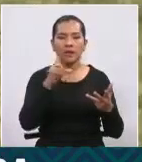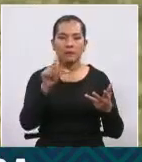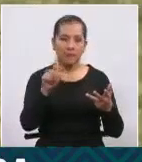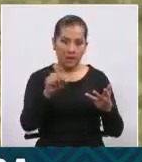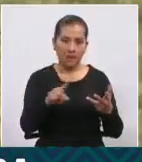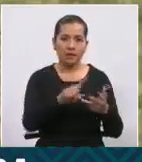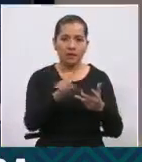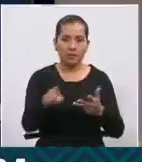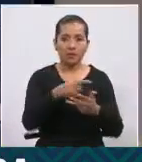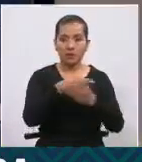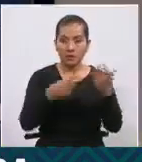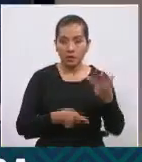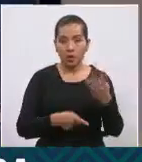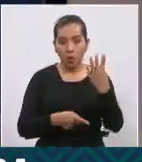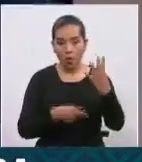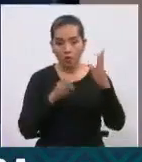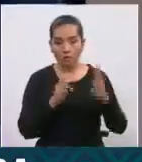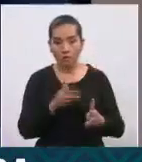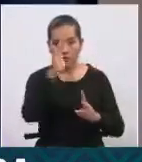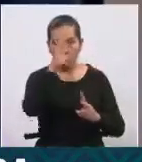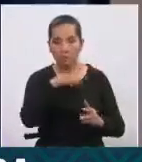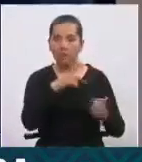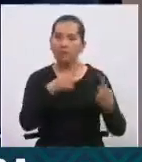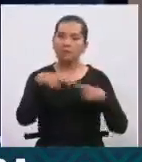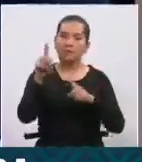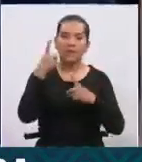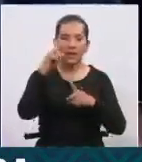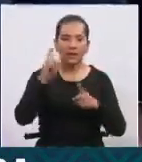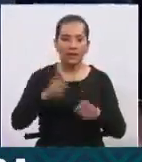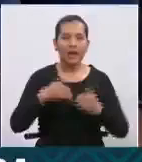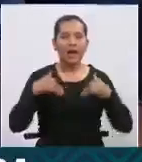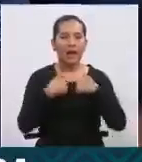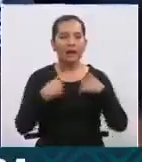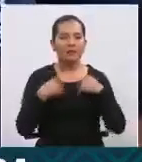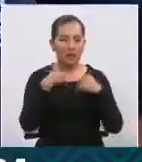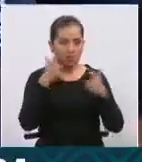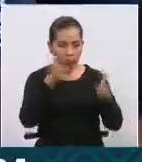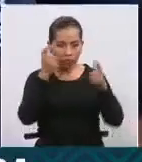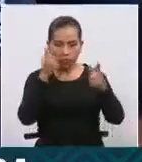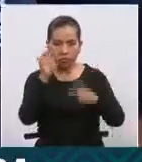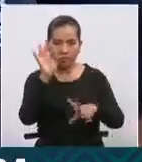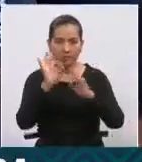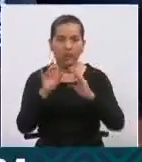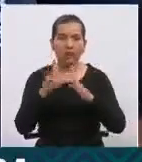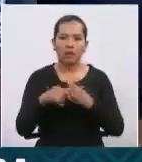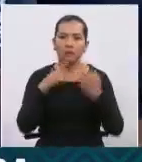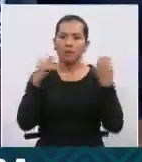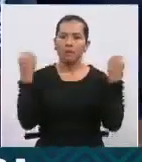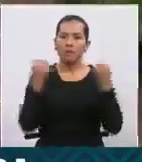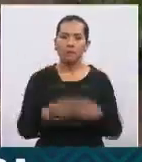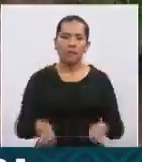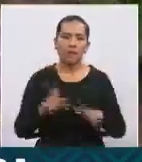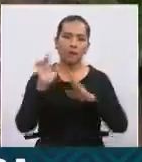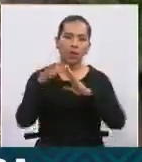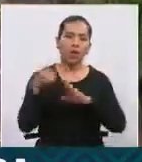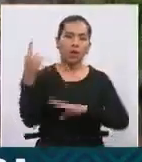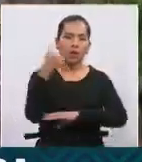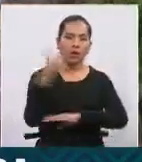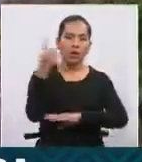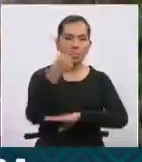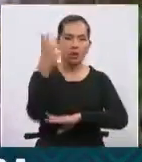las personas que salieron a cazar y que se perdieron en el bosque chiquitano. Cuatro días después fueron encontrados por una patrulla de